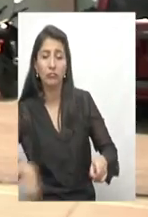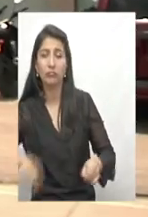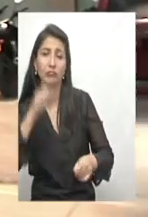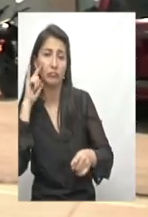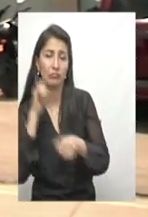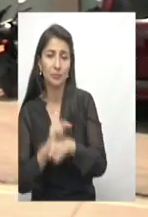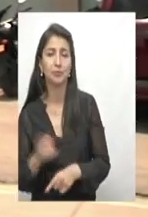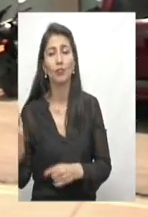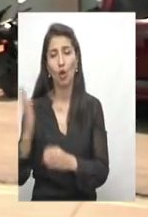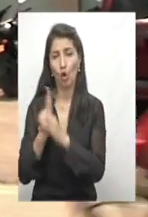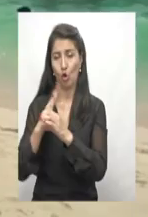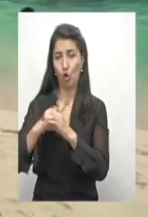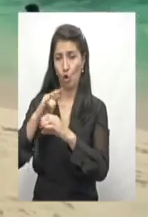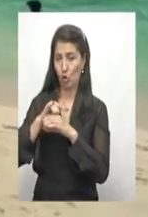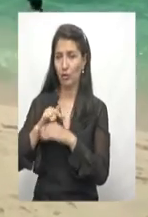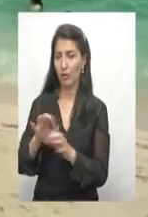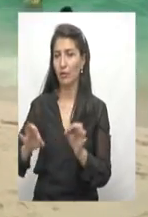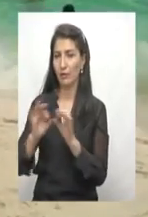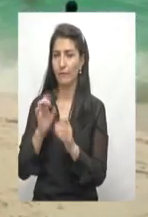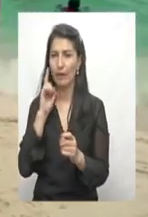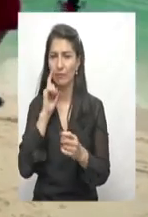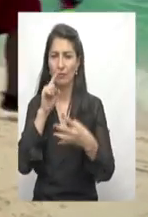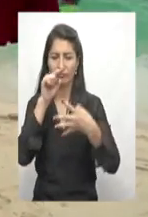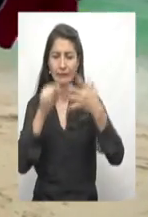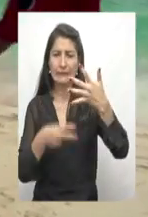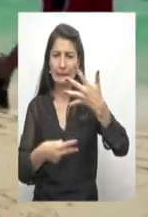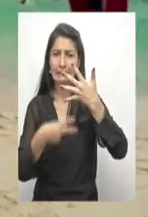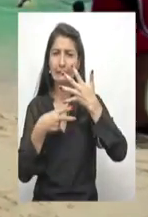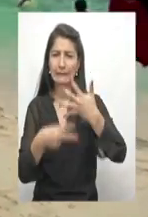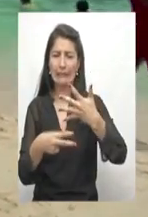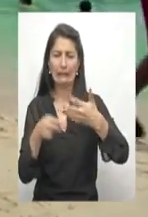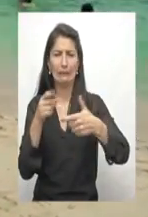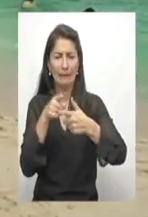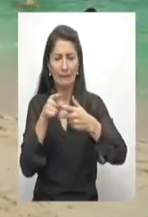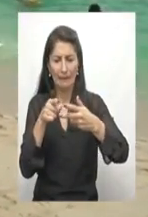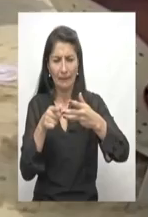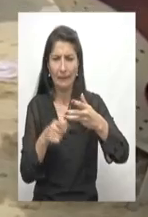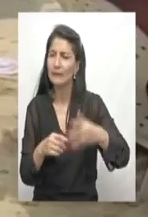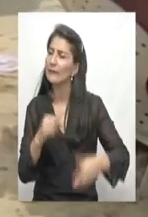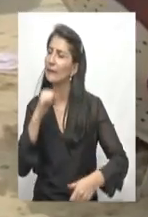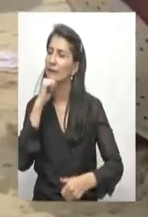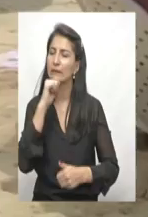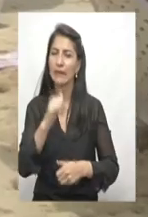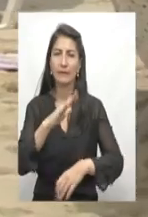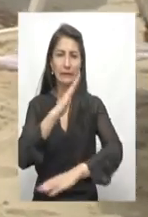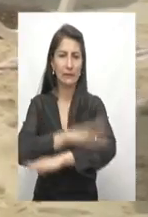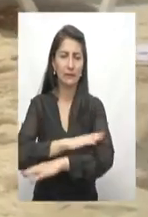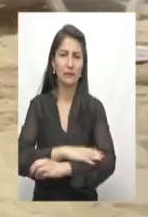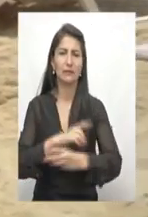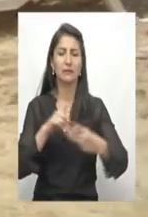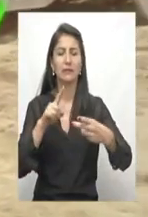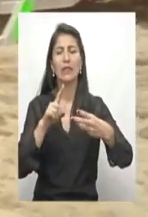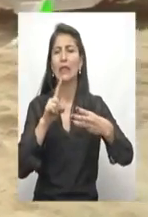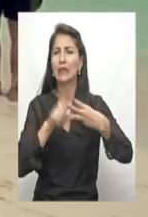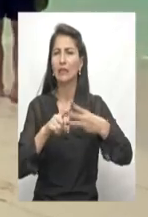Contraloría General de la República estableció 7 hallazgos con presunta incidencia disciplinaria, 3 con otras